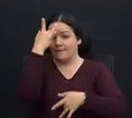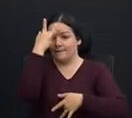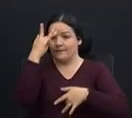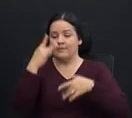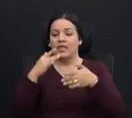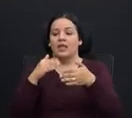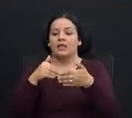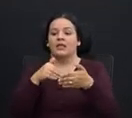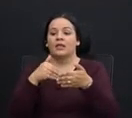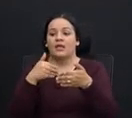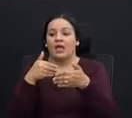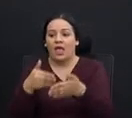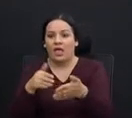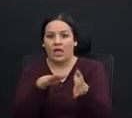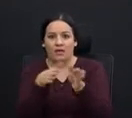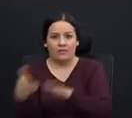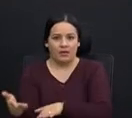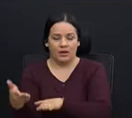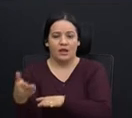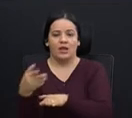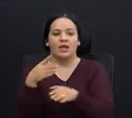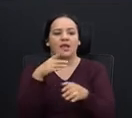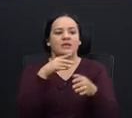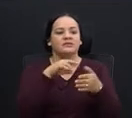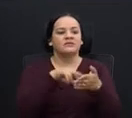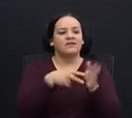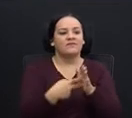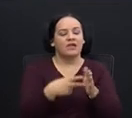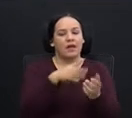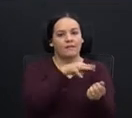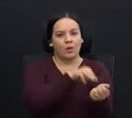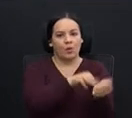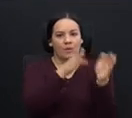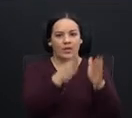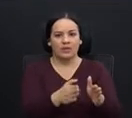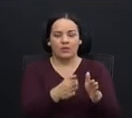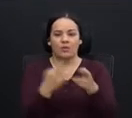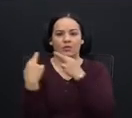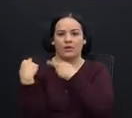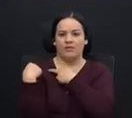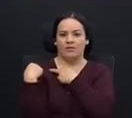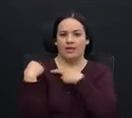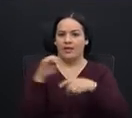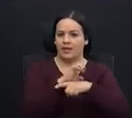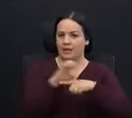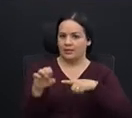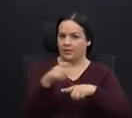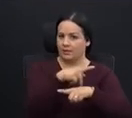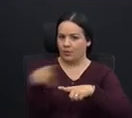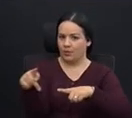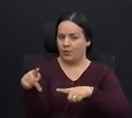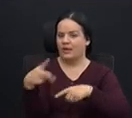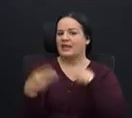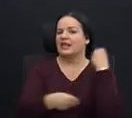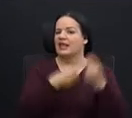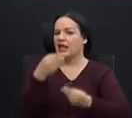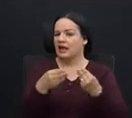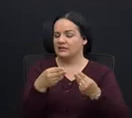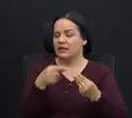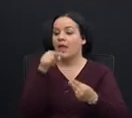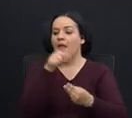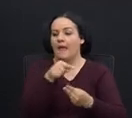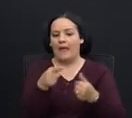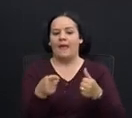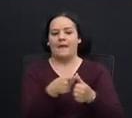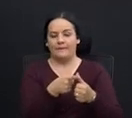constituye para un médico una gran responsabilidad profesional y ética. Por una parte, induce un cambio